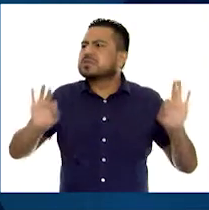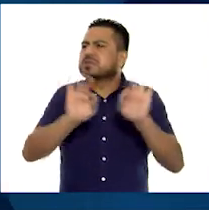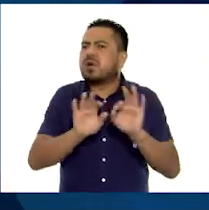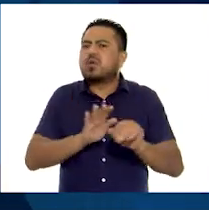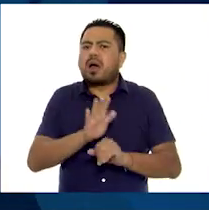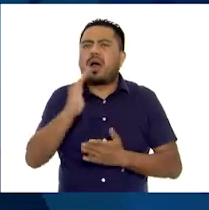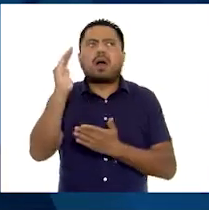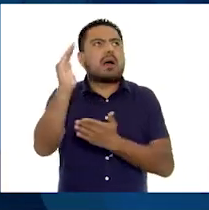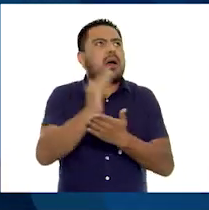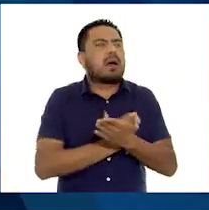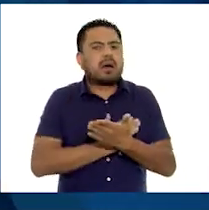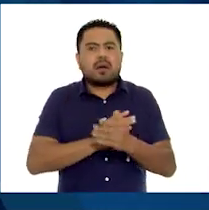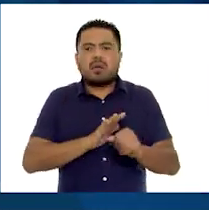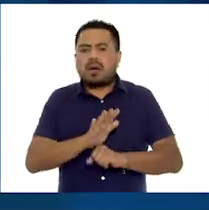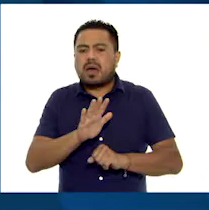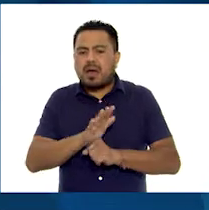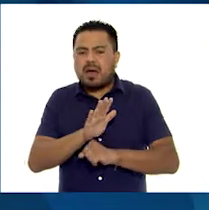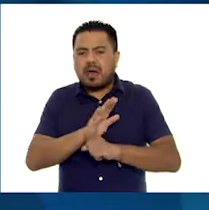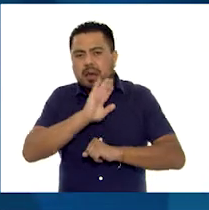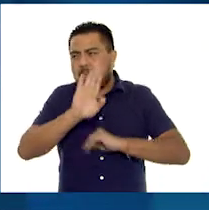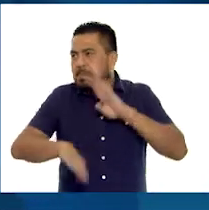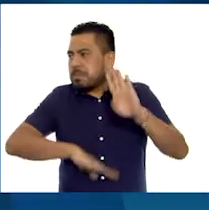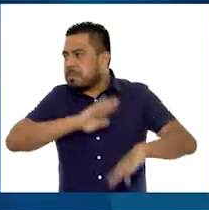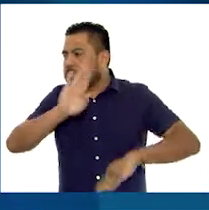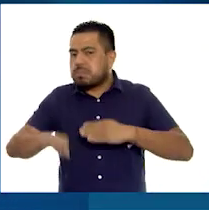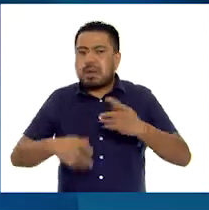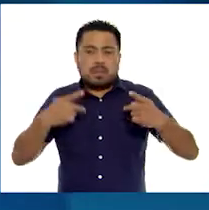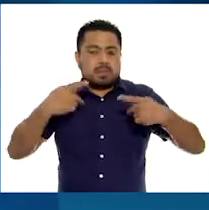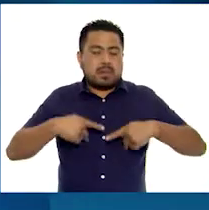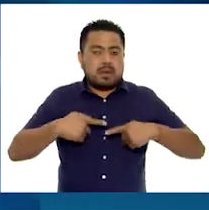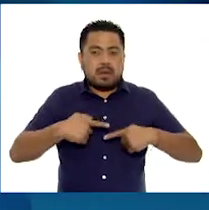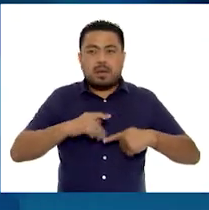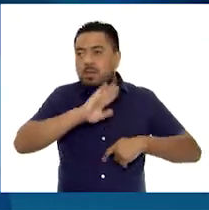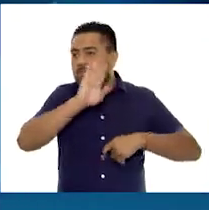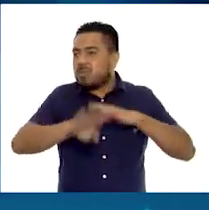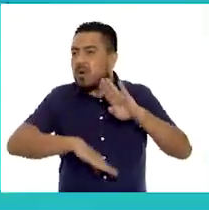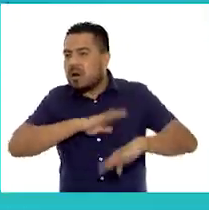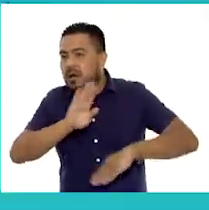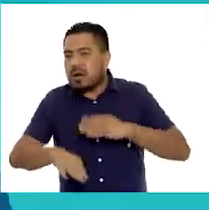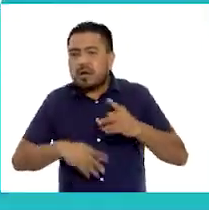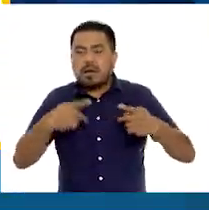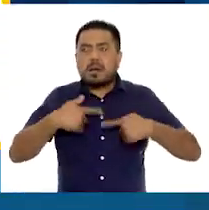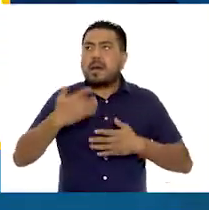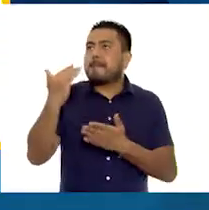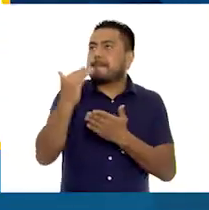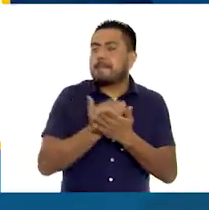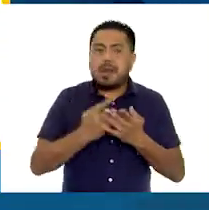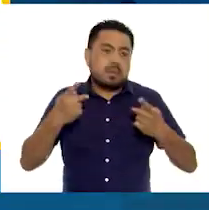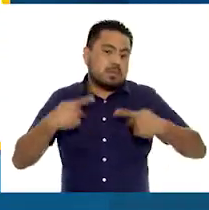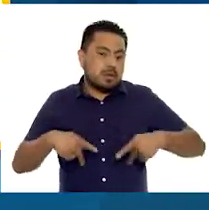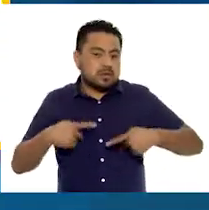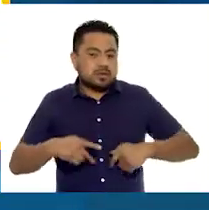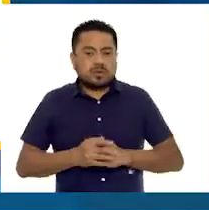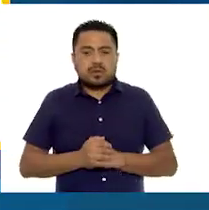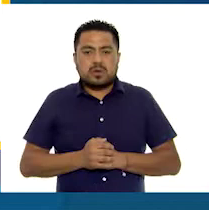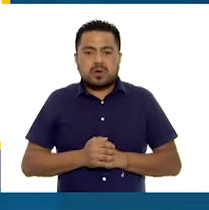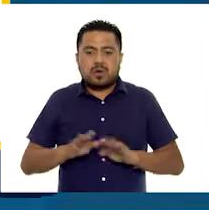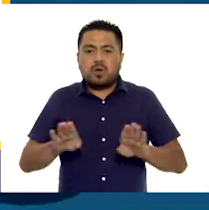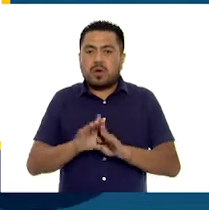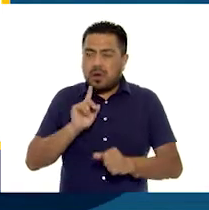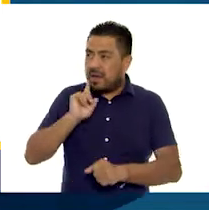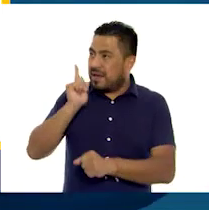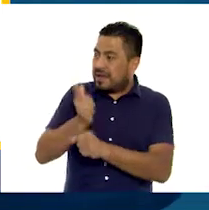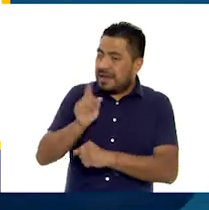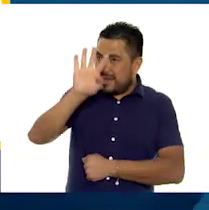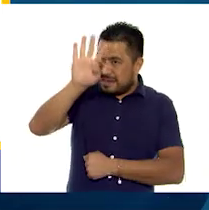disminución de la tasa de mortalidad es decir que mueren en las personas como podemos ver en la